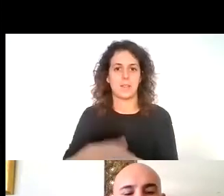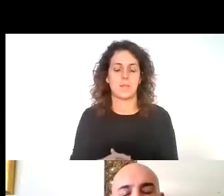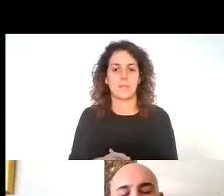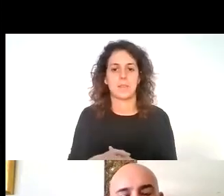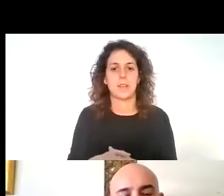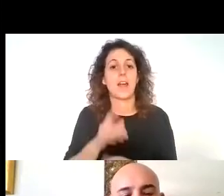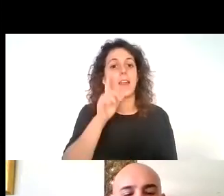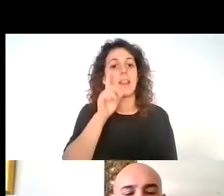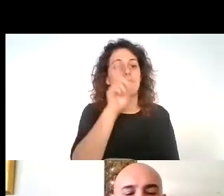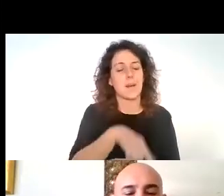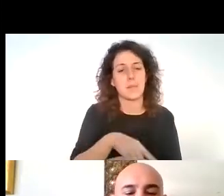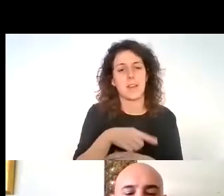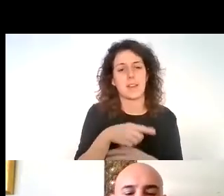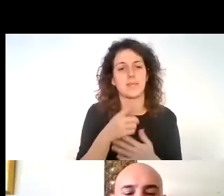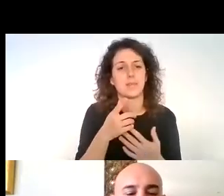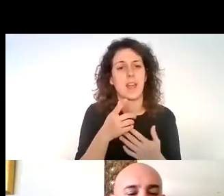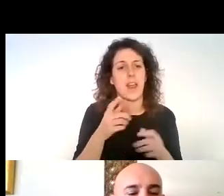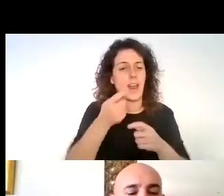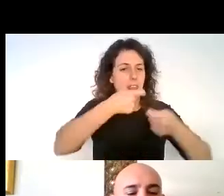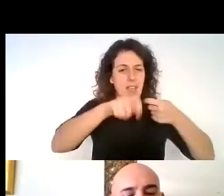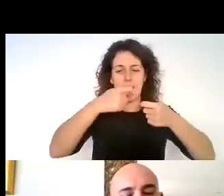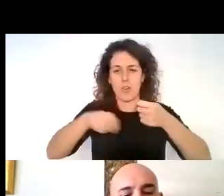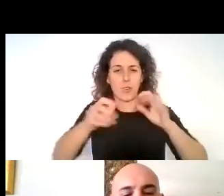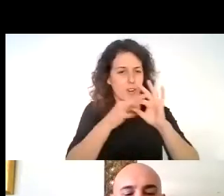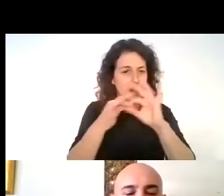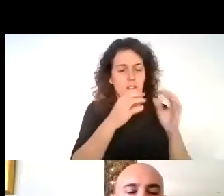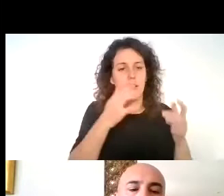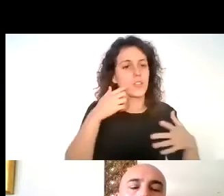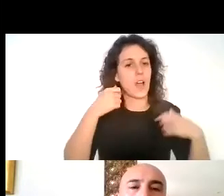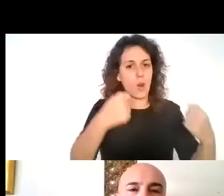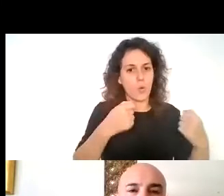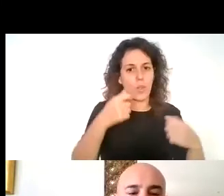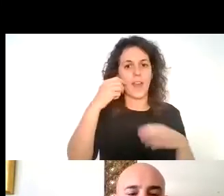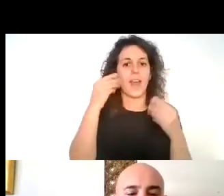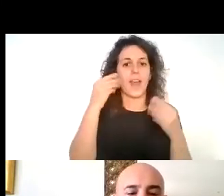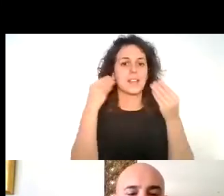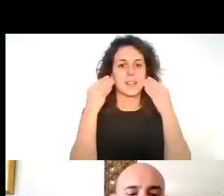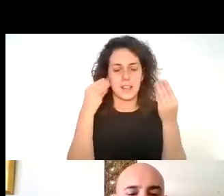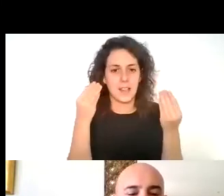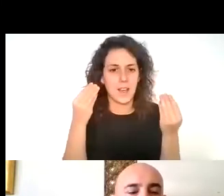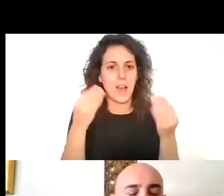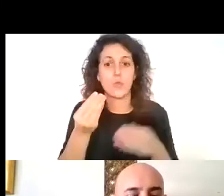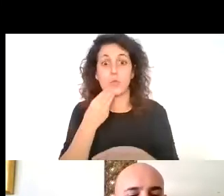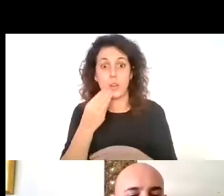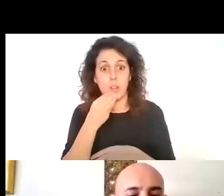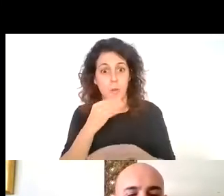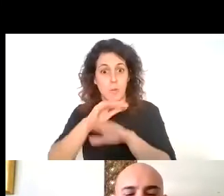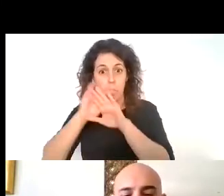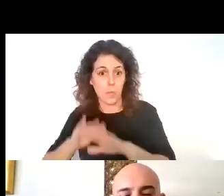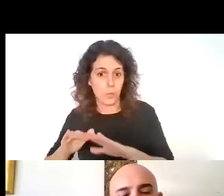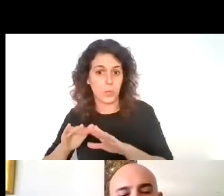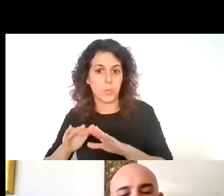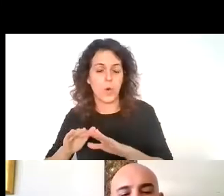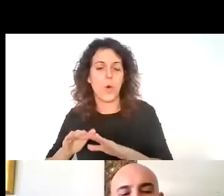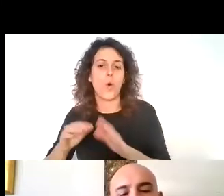con un entramado amplio de negocios relacionados con la salud, la estética, la nutrición y, en definitiva, el cuidado integral de las